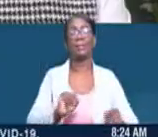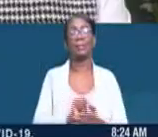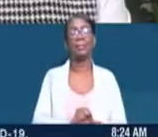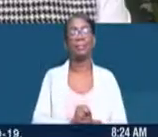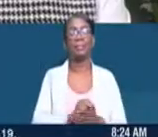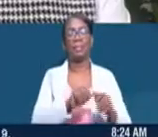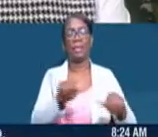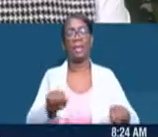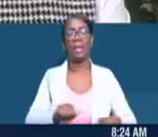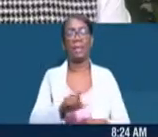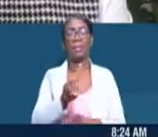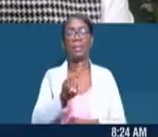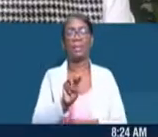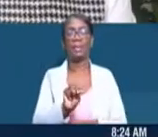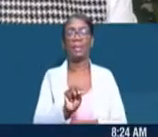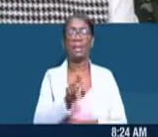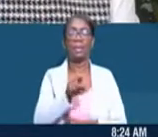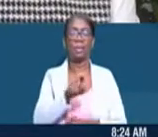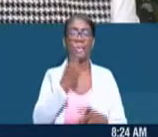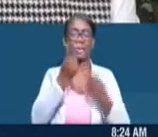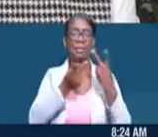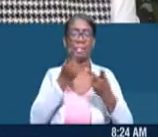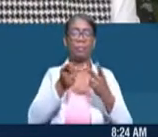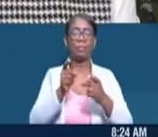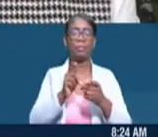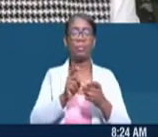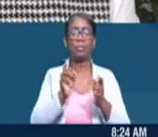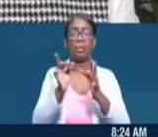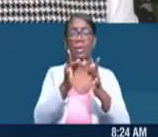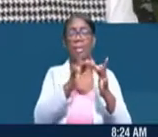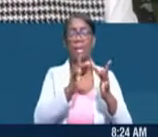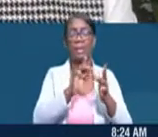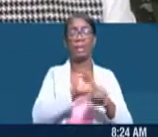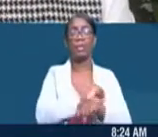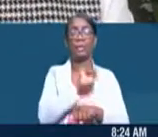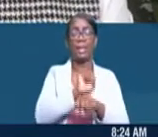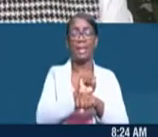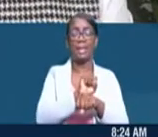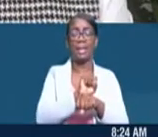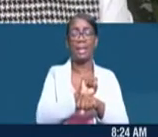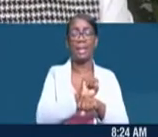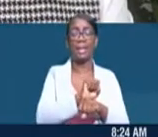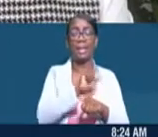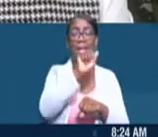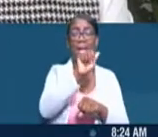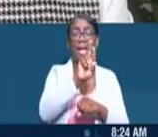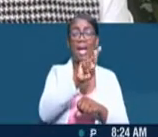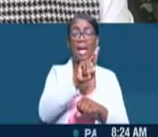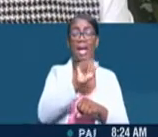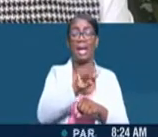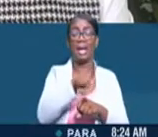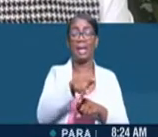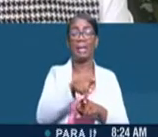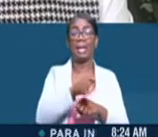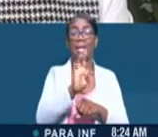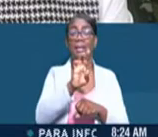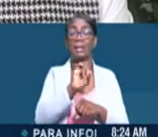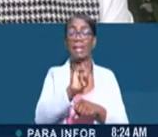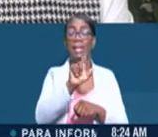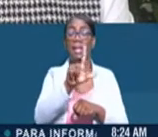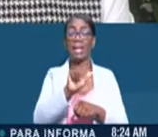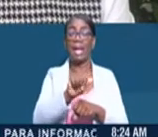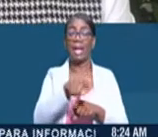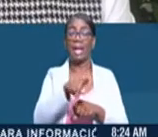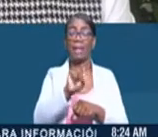Administradora, visitando las redes sociales de Lara, pudimos percatarnos que se hará una importación también de tilapias procedente